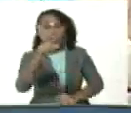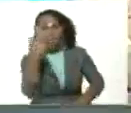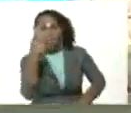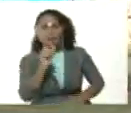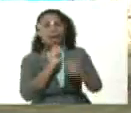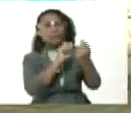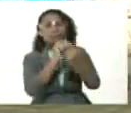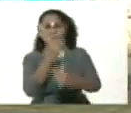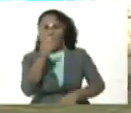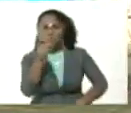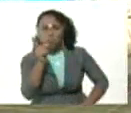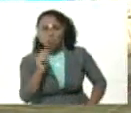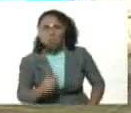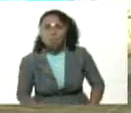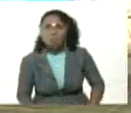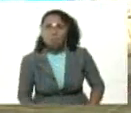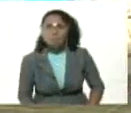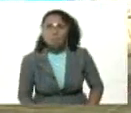entrevista,